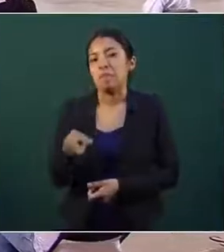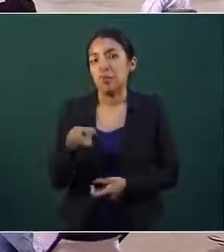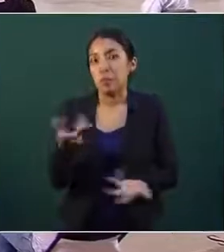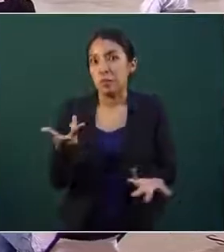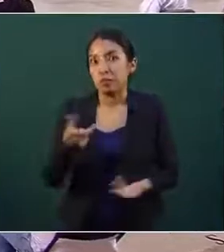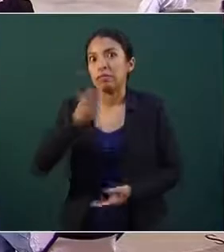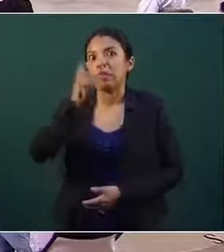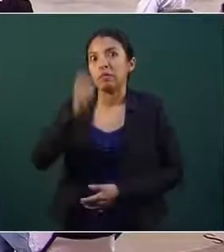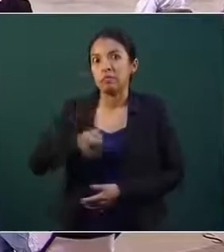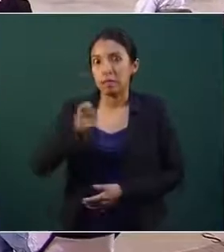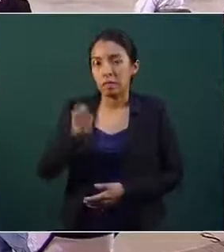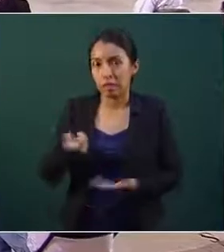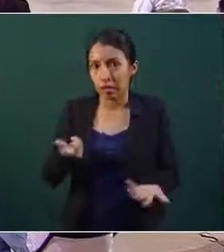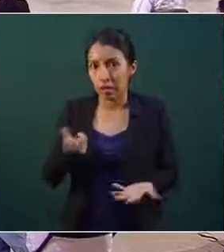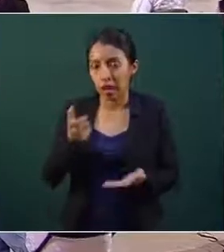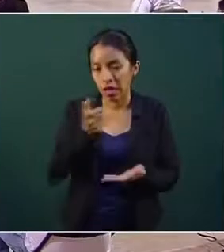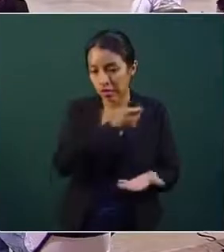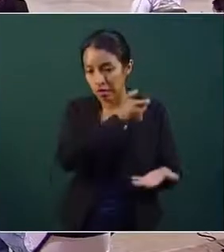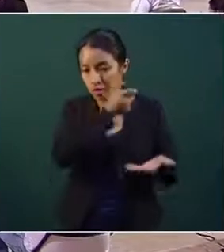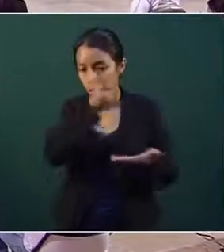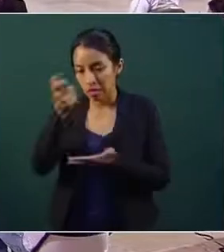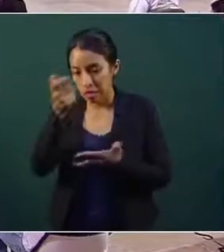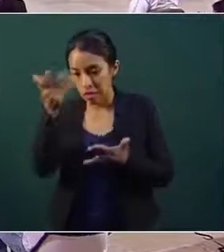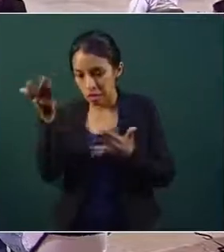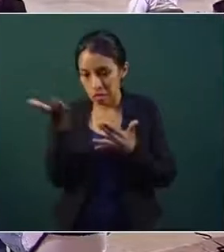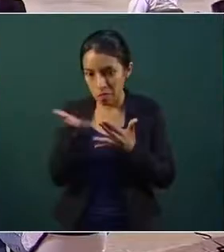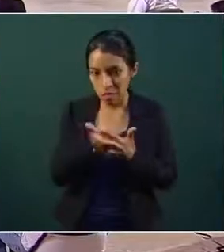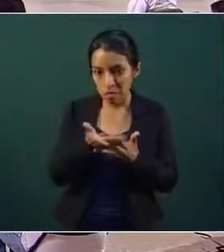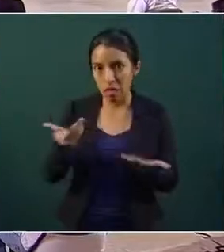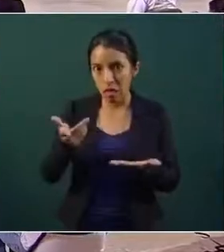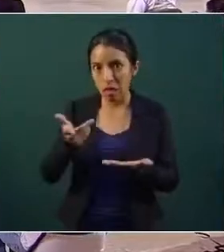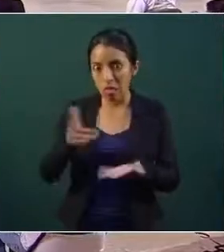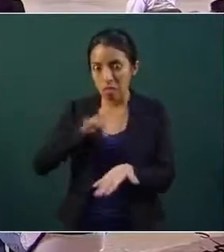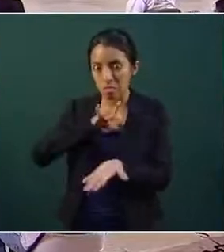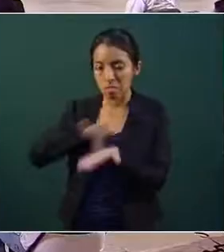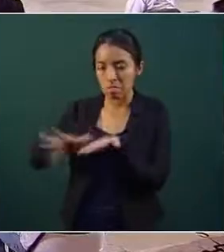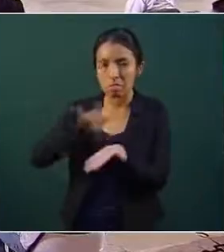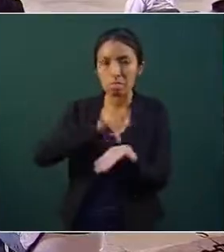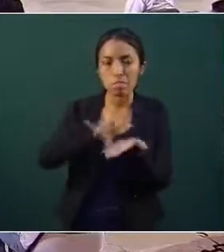mitad provienen de apoyos directos a la población.